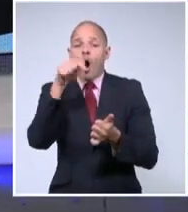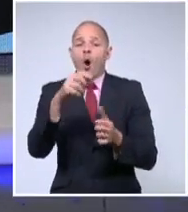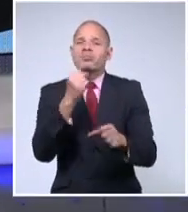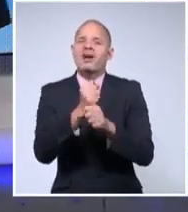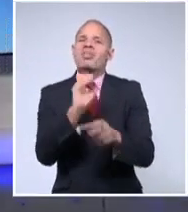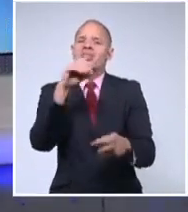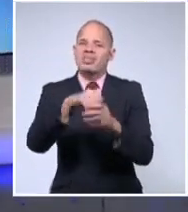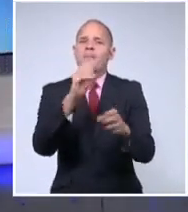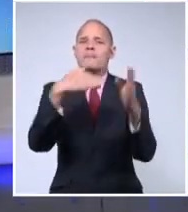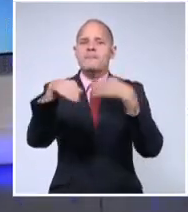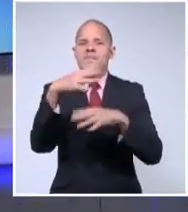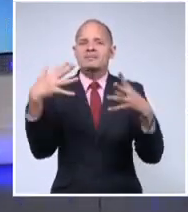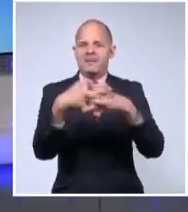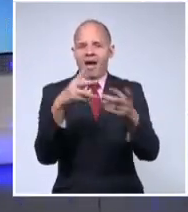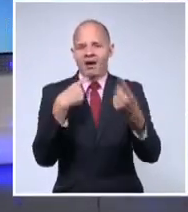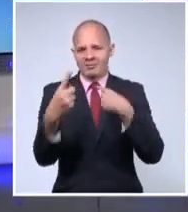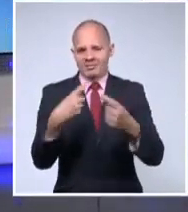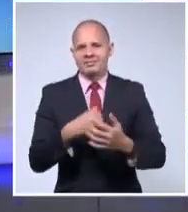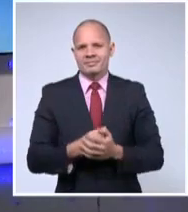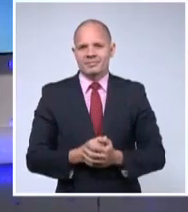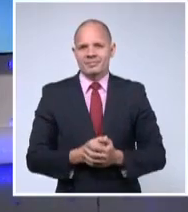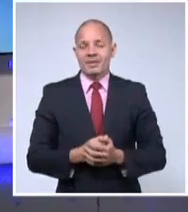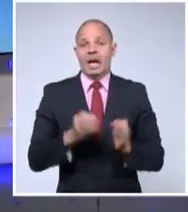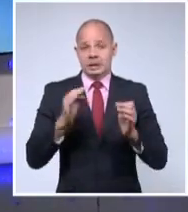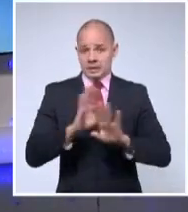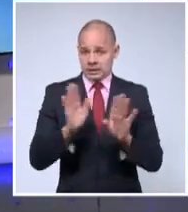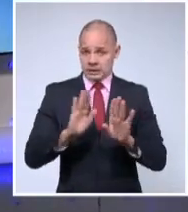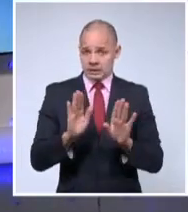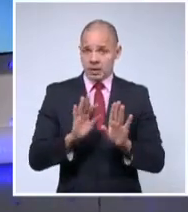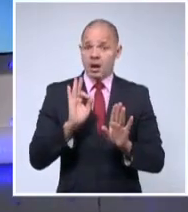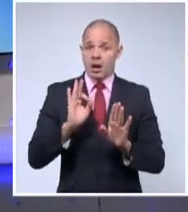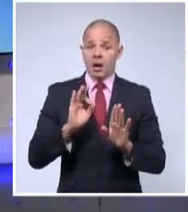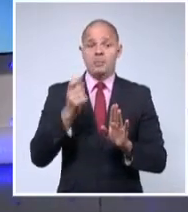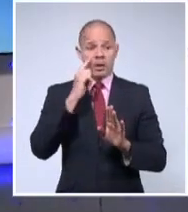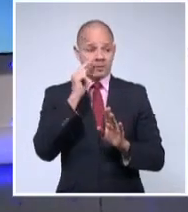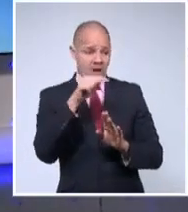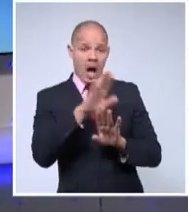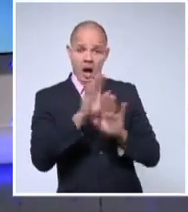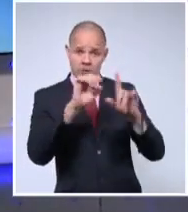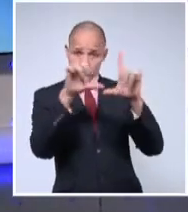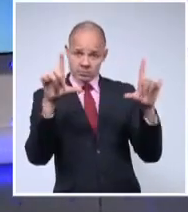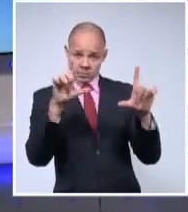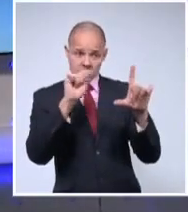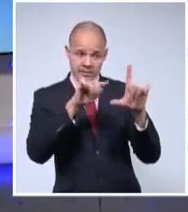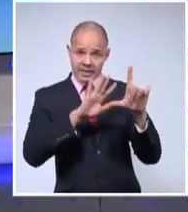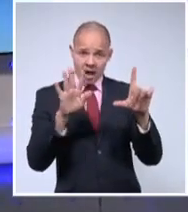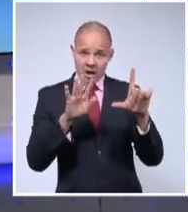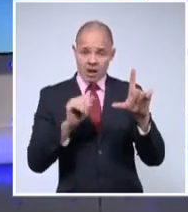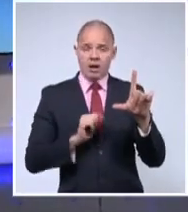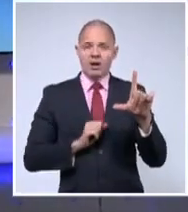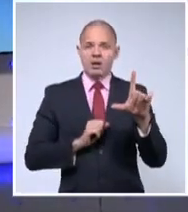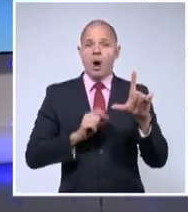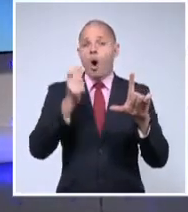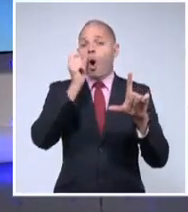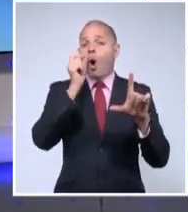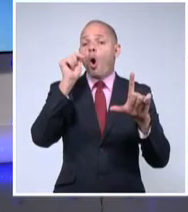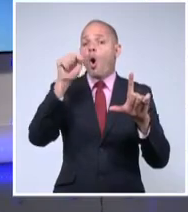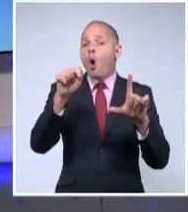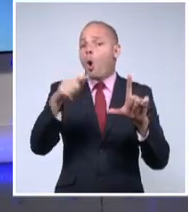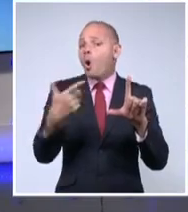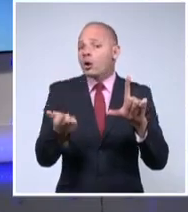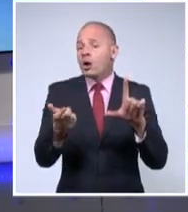nota. Sabemos que, efectivamente, tal como dice este comunicado del Ministerio de Relaciones Exteriores, fue llamado este funcionario, con